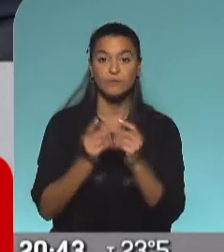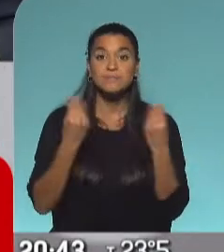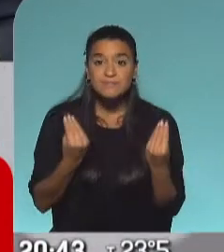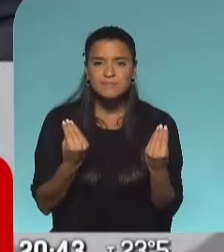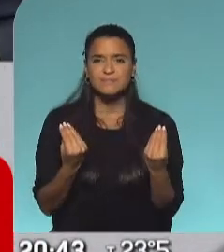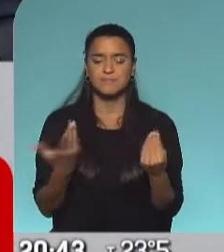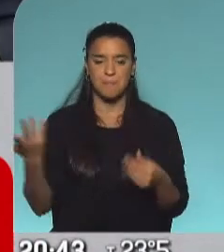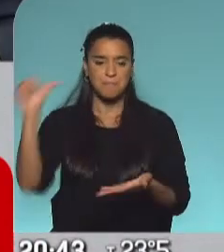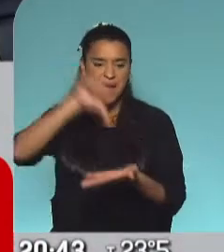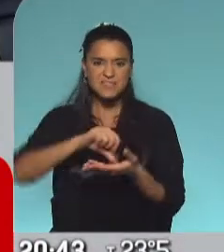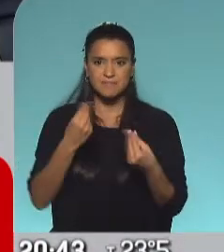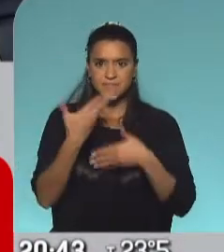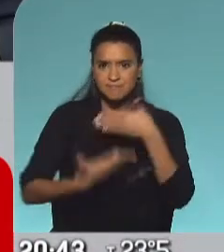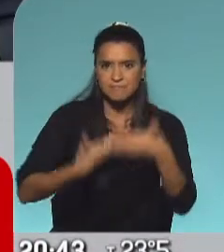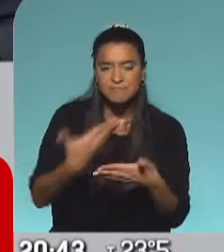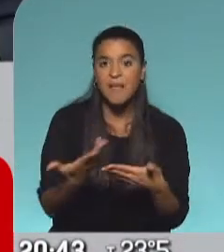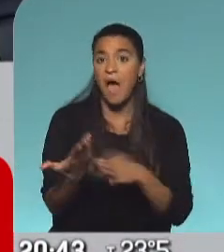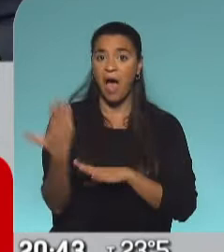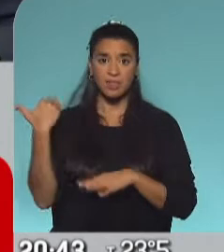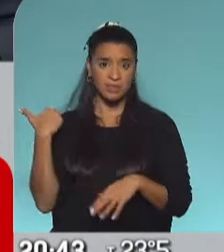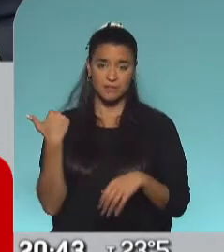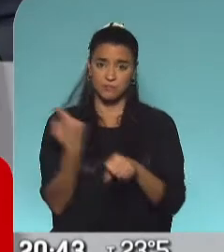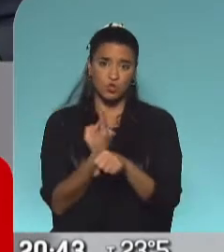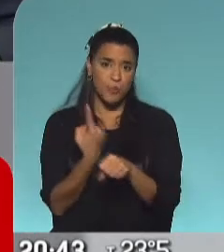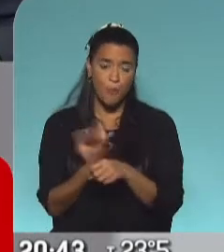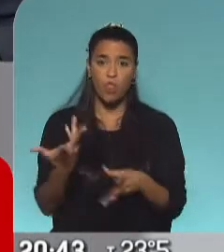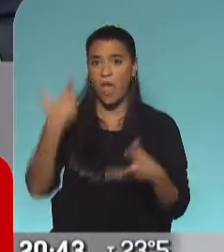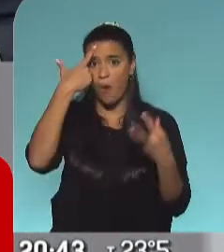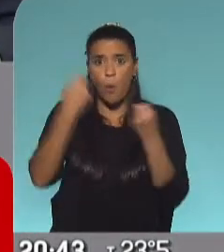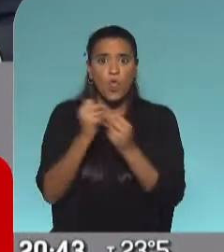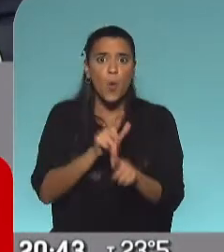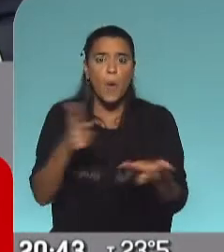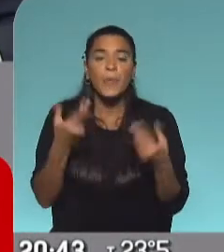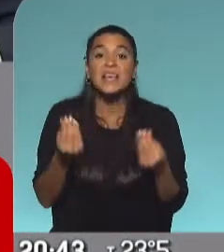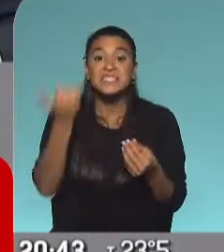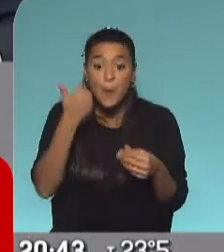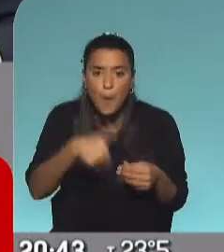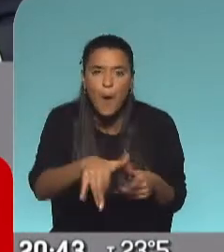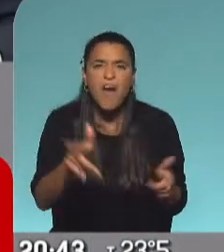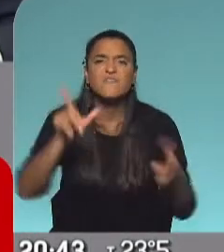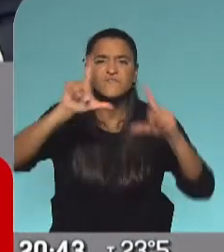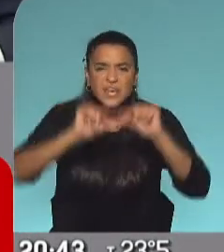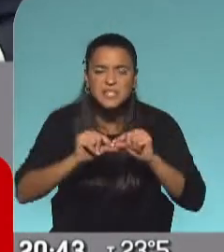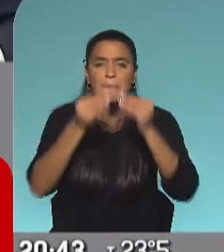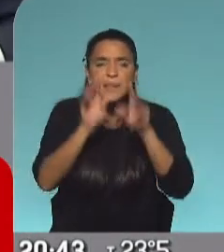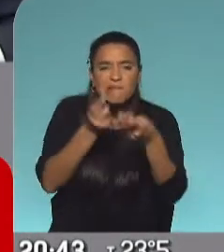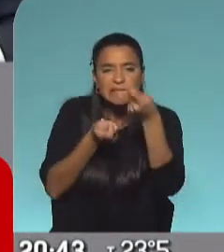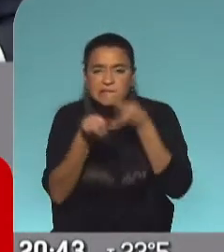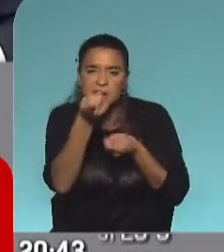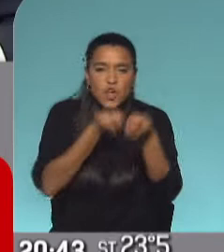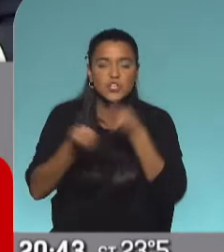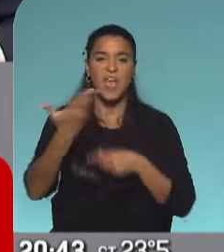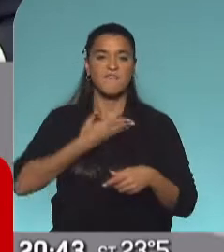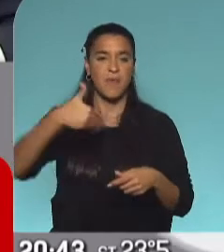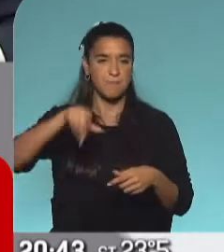puede hacer el país, qué puede hacer el país que antes no hubiese hecho sin el acuerdo, y si ya hay fecha para empezar a negociar con el Fondo